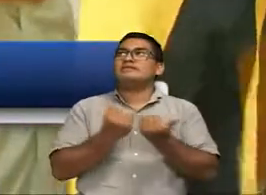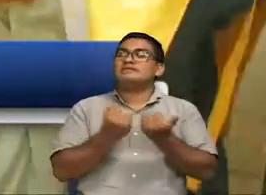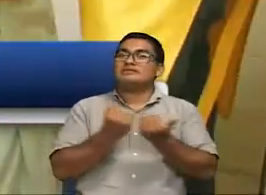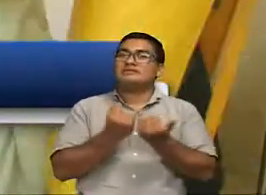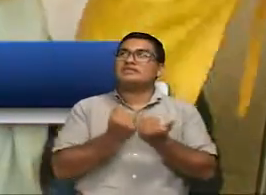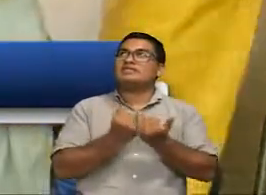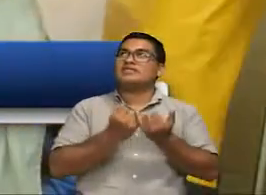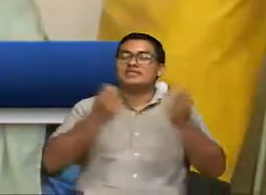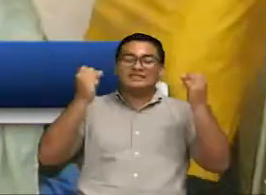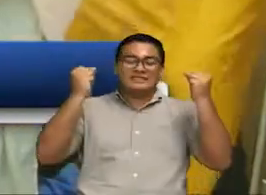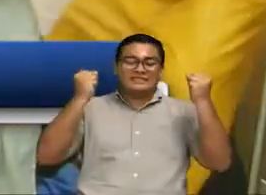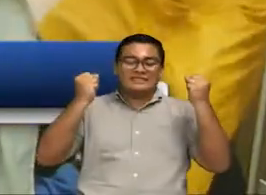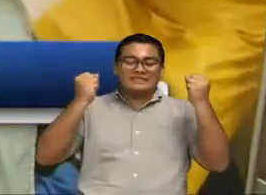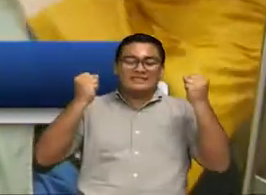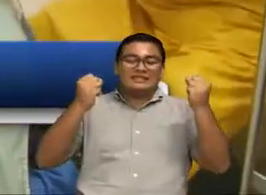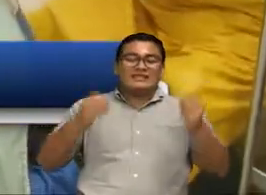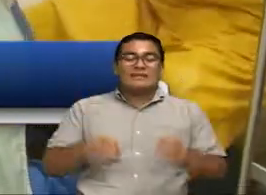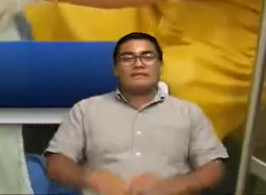amarre.